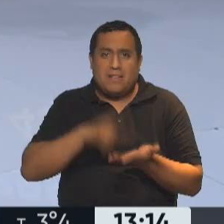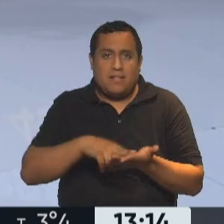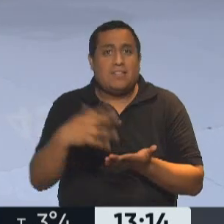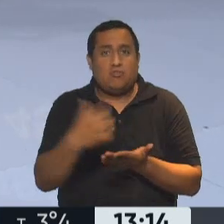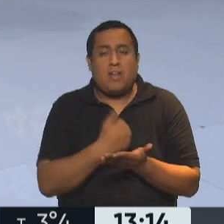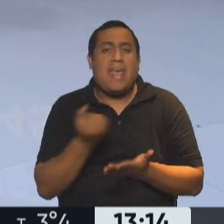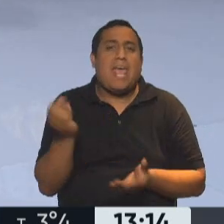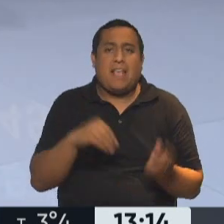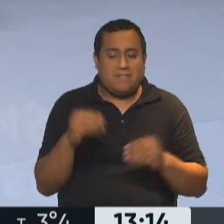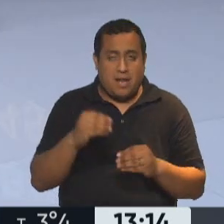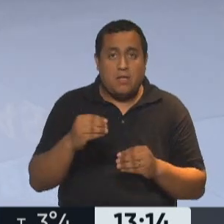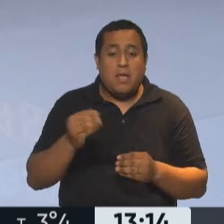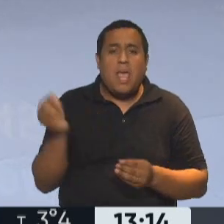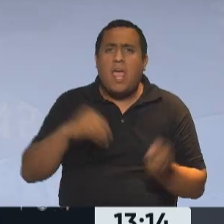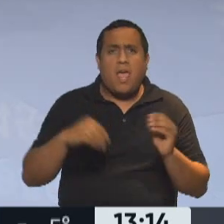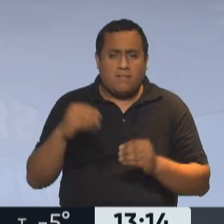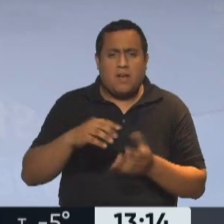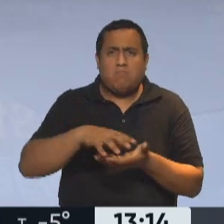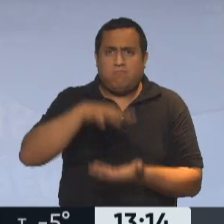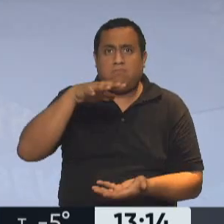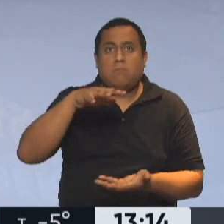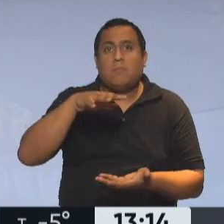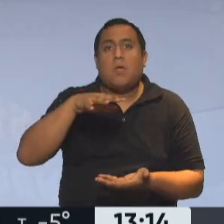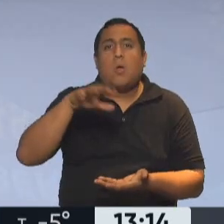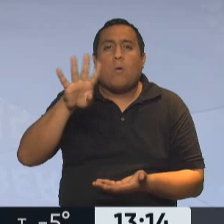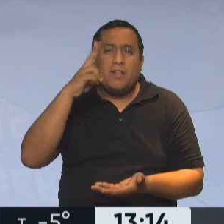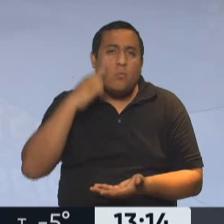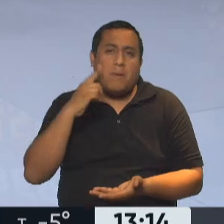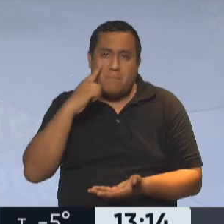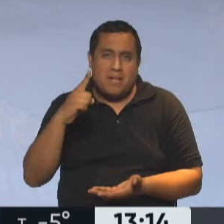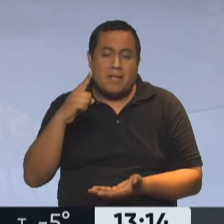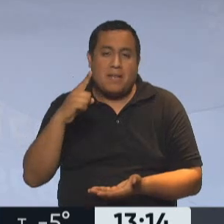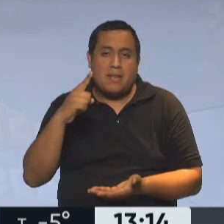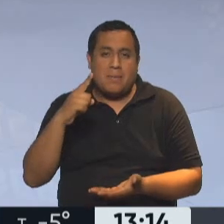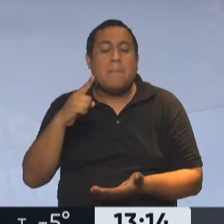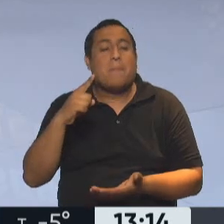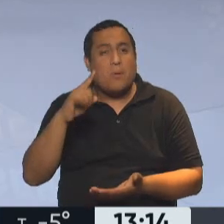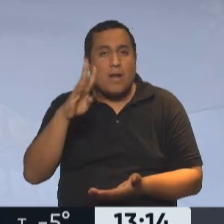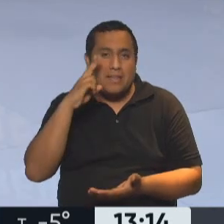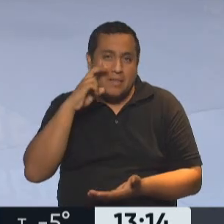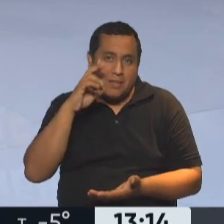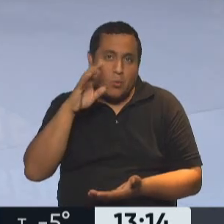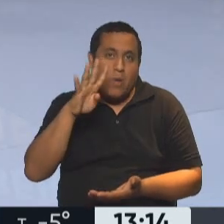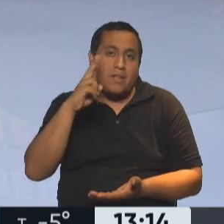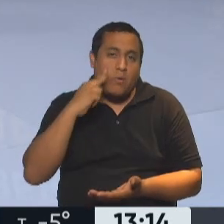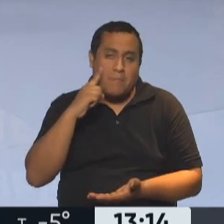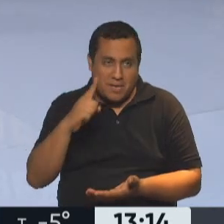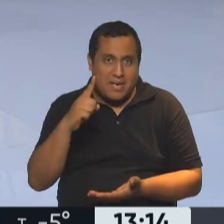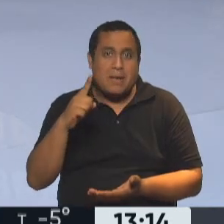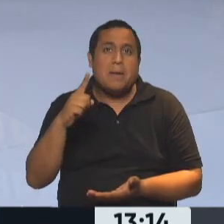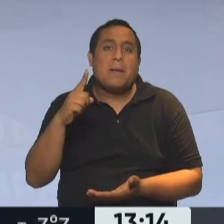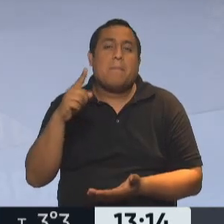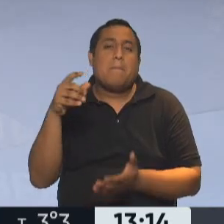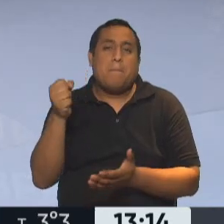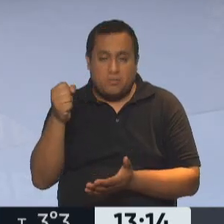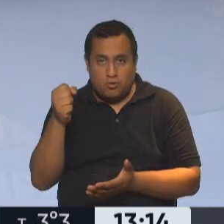usar estas retenciones extra para un bono de emergencia de unos 49.500 millones, 49.500 pesos, millones no, son